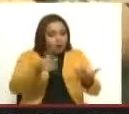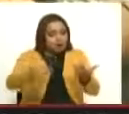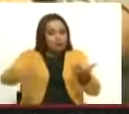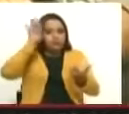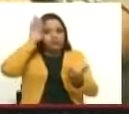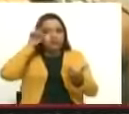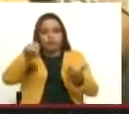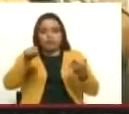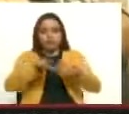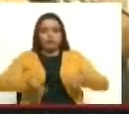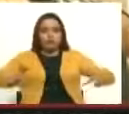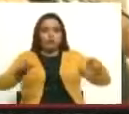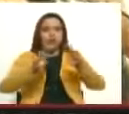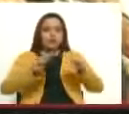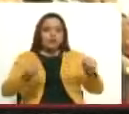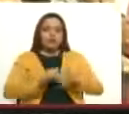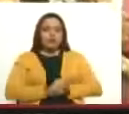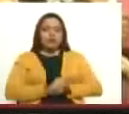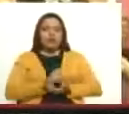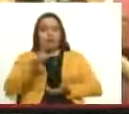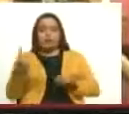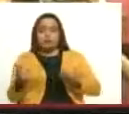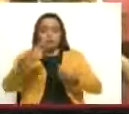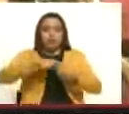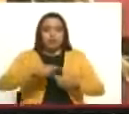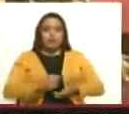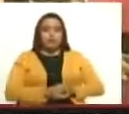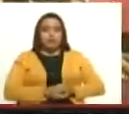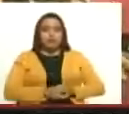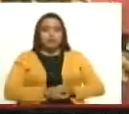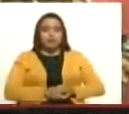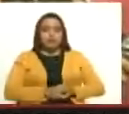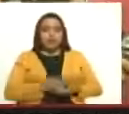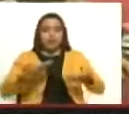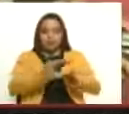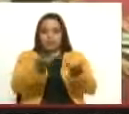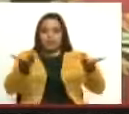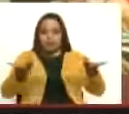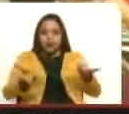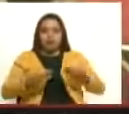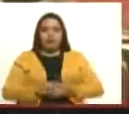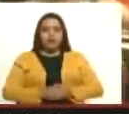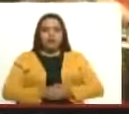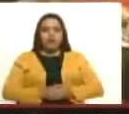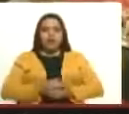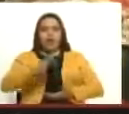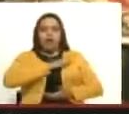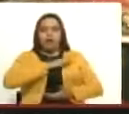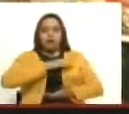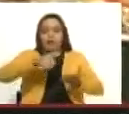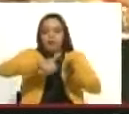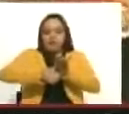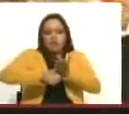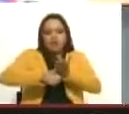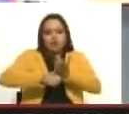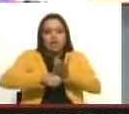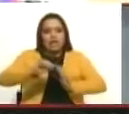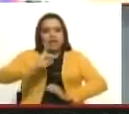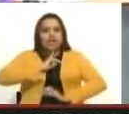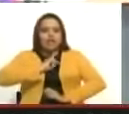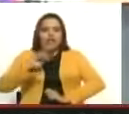territorio, que incluya, entre otros, el otorgamiento de la ciudadanía y cédula de identidad